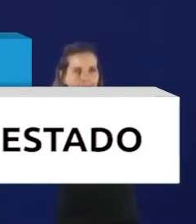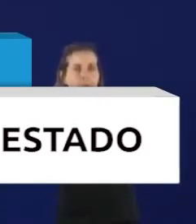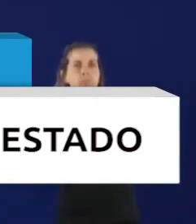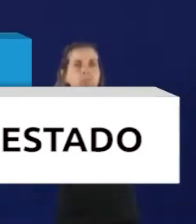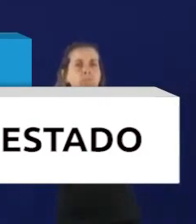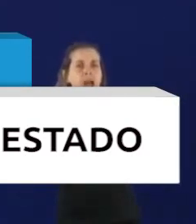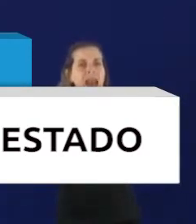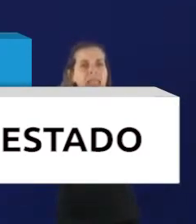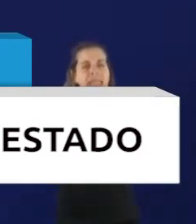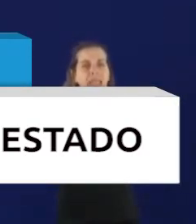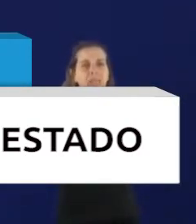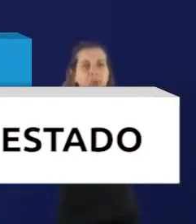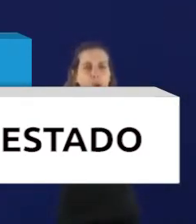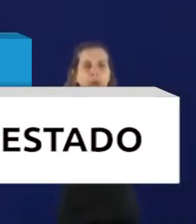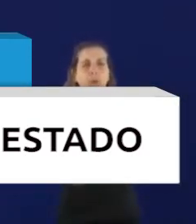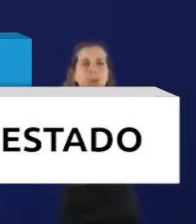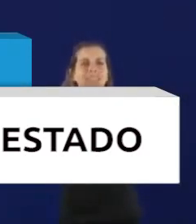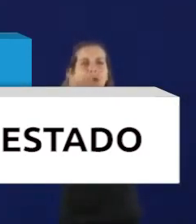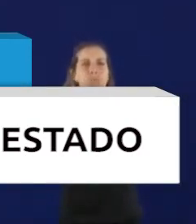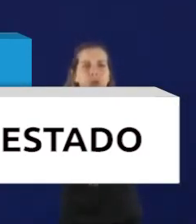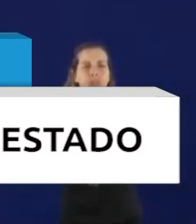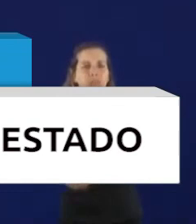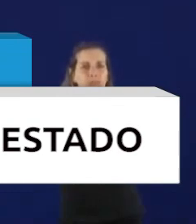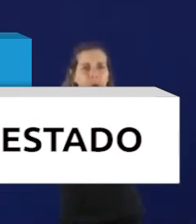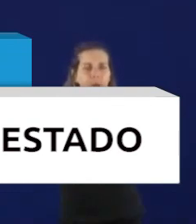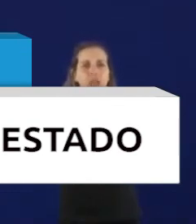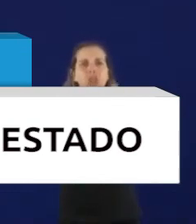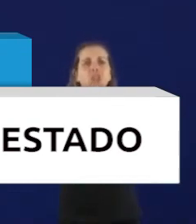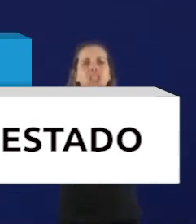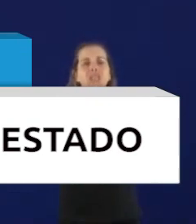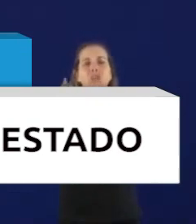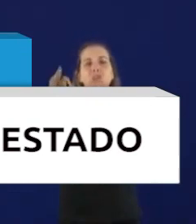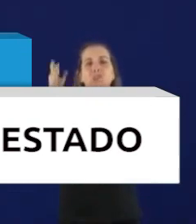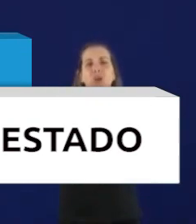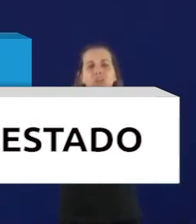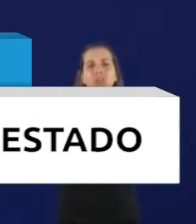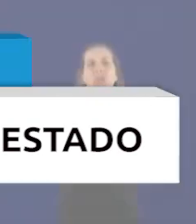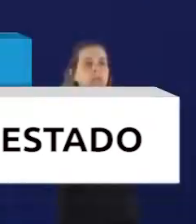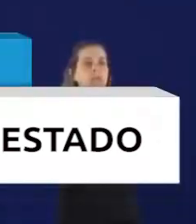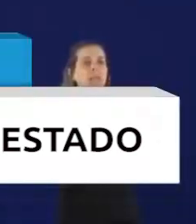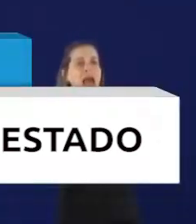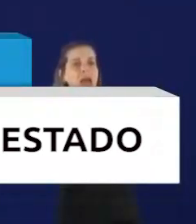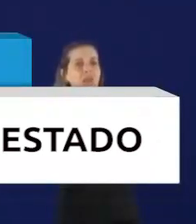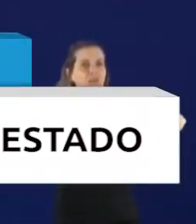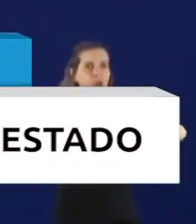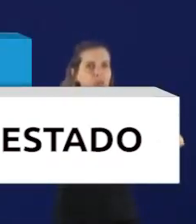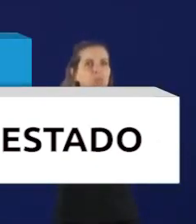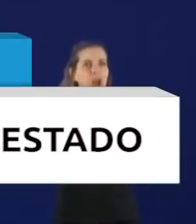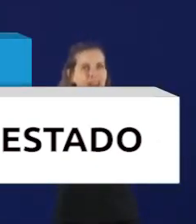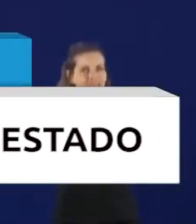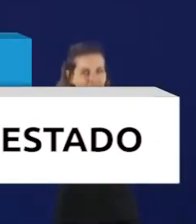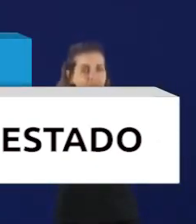con 45% de pobreza, 200% de inflación anualizada. En esta reducción de